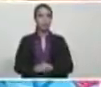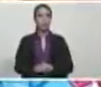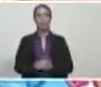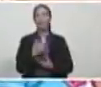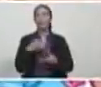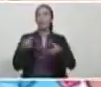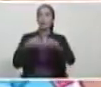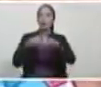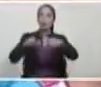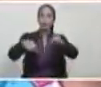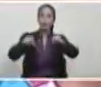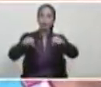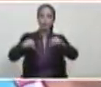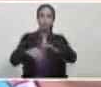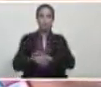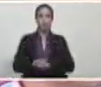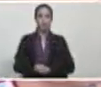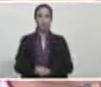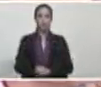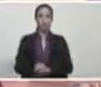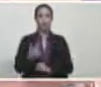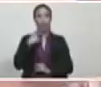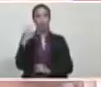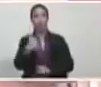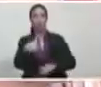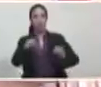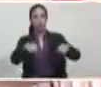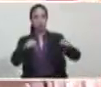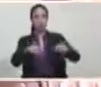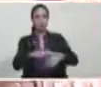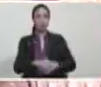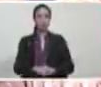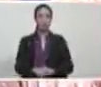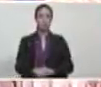Motorizados, motorizadas, mototaxistas,